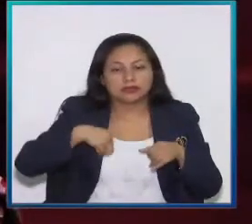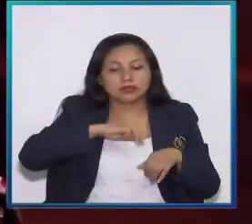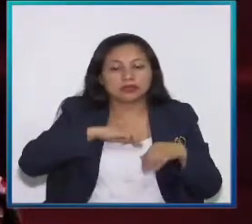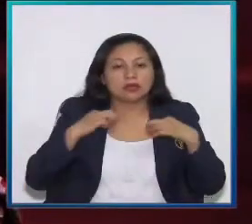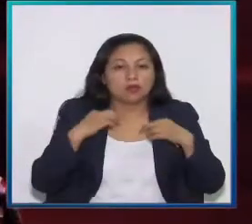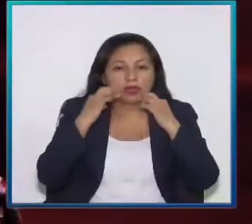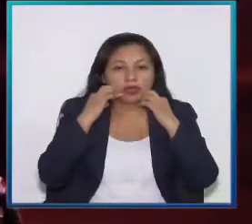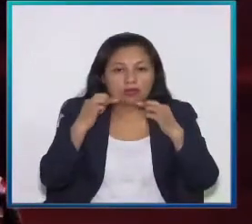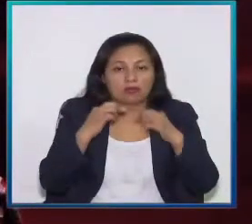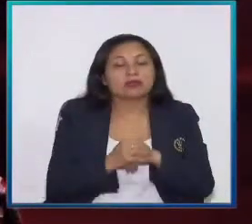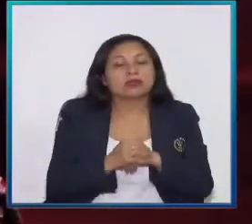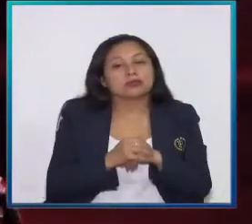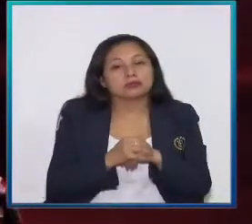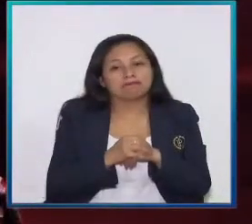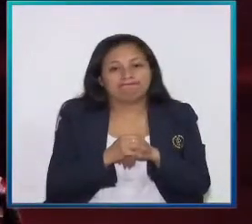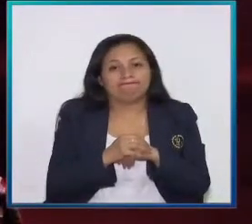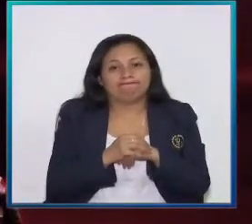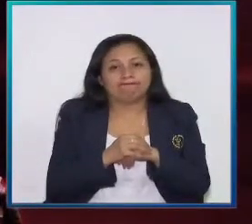Ministerio Público